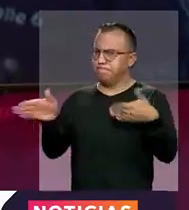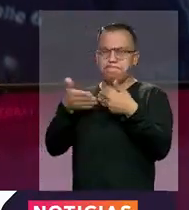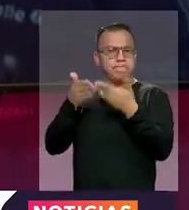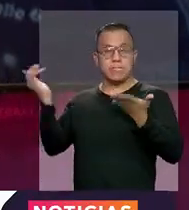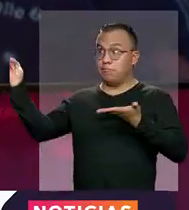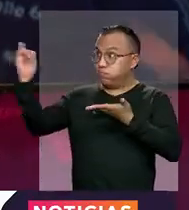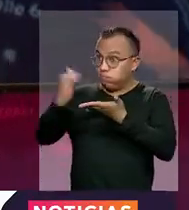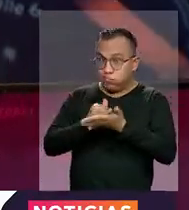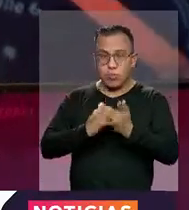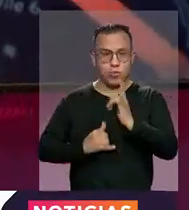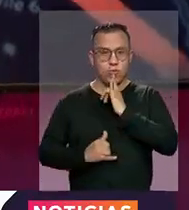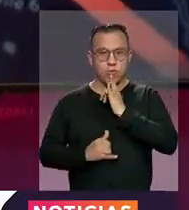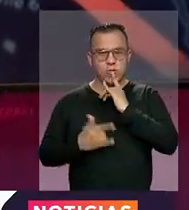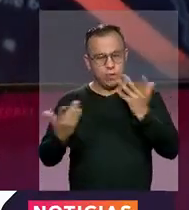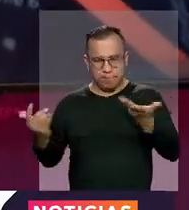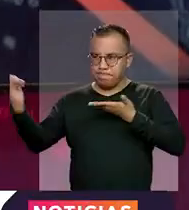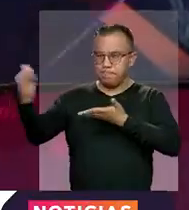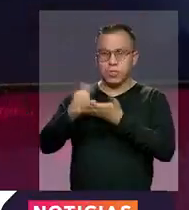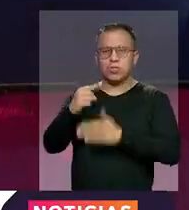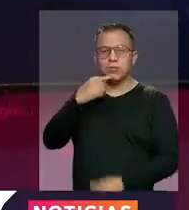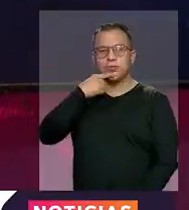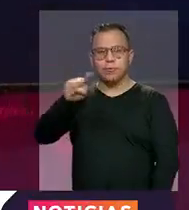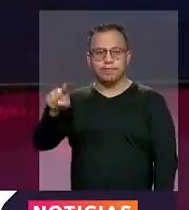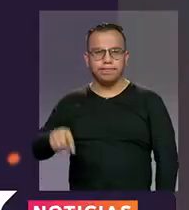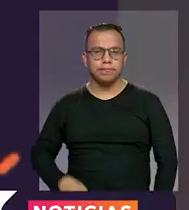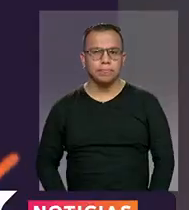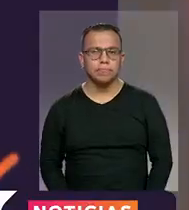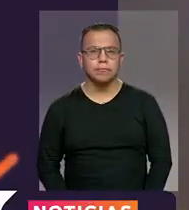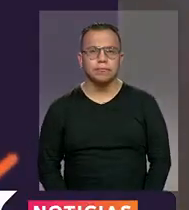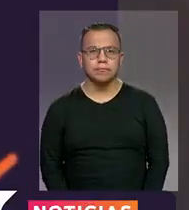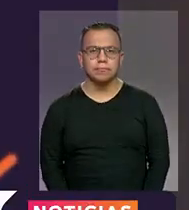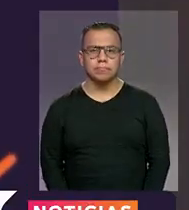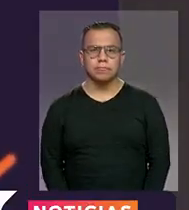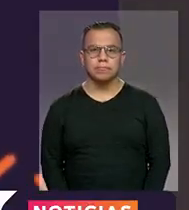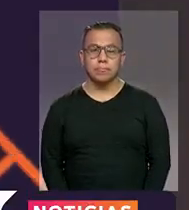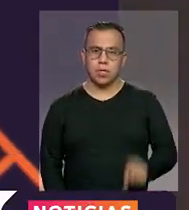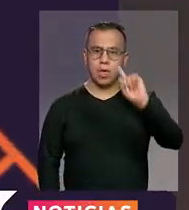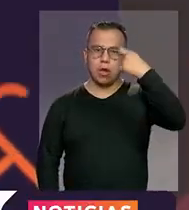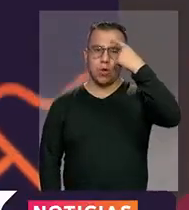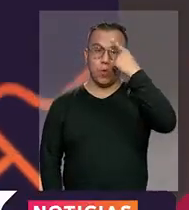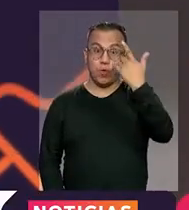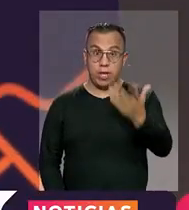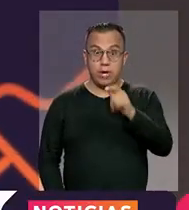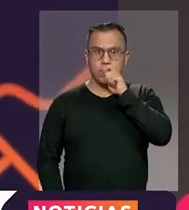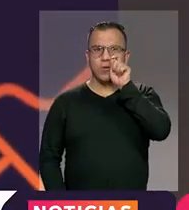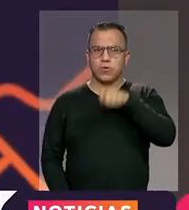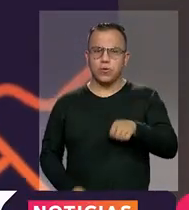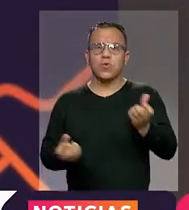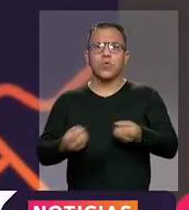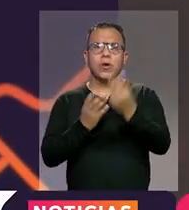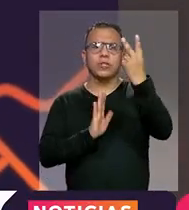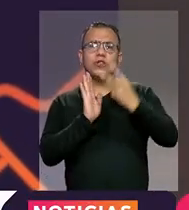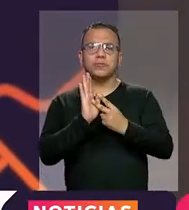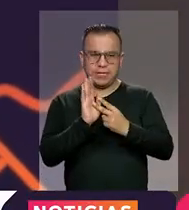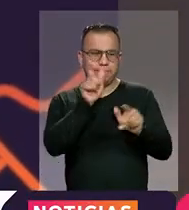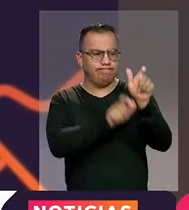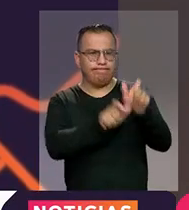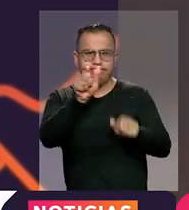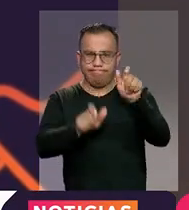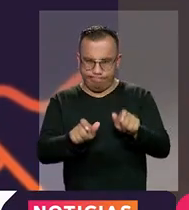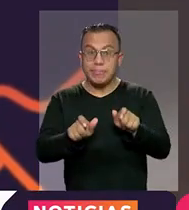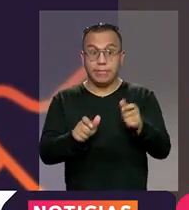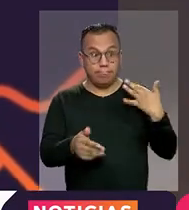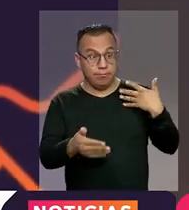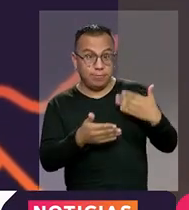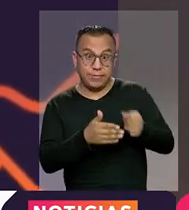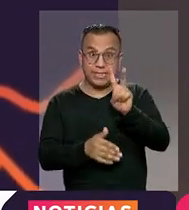aéreo estadounidense a las aerolíneas provenientes de Rusia. El gobierno de Ucrania reportó la muerte de 2.000 civiles en los últimos 7